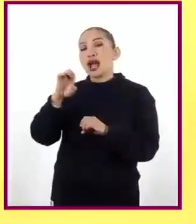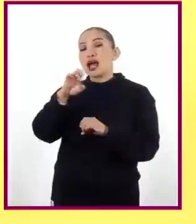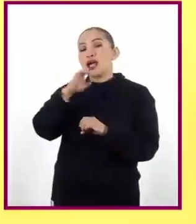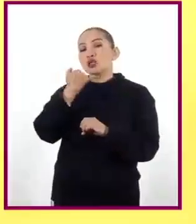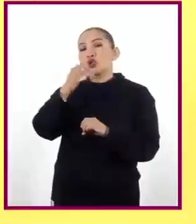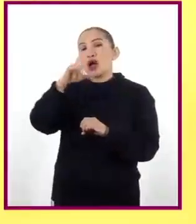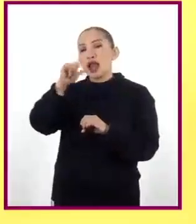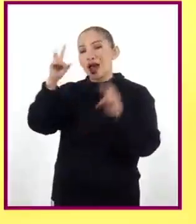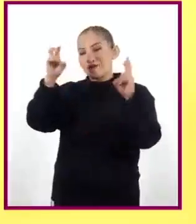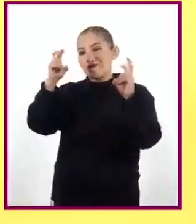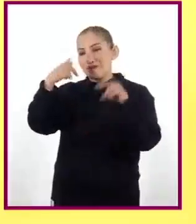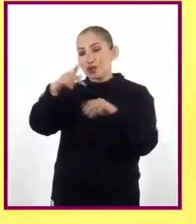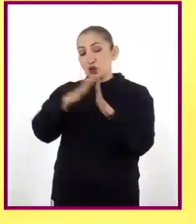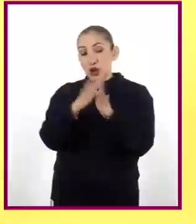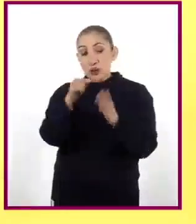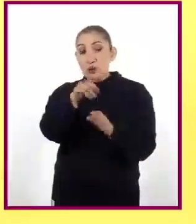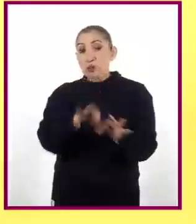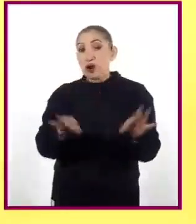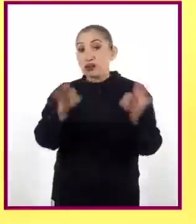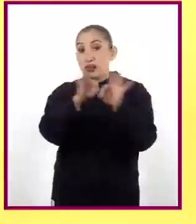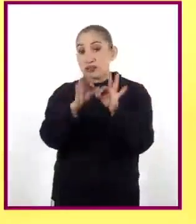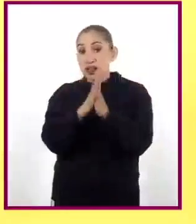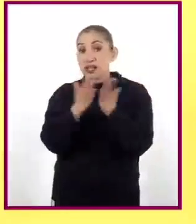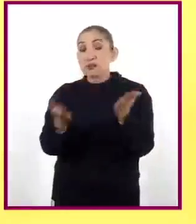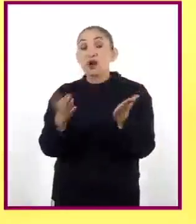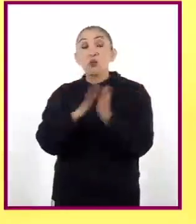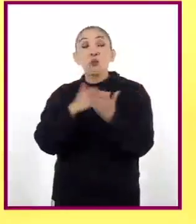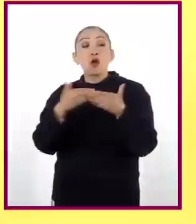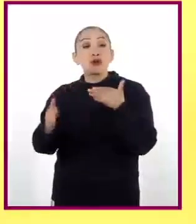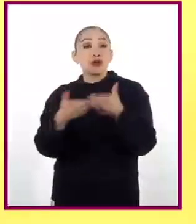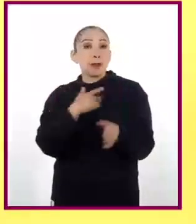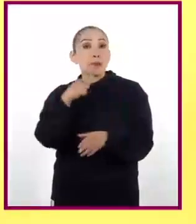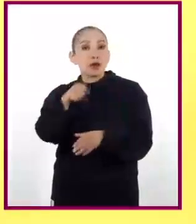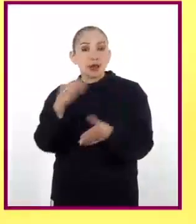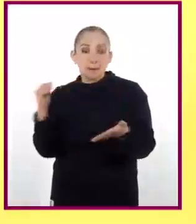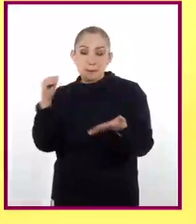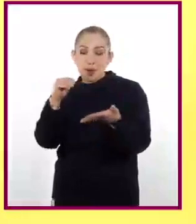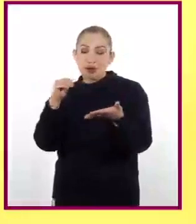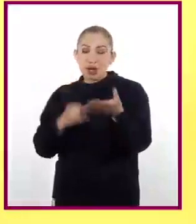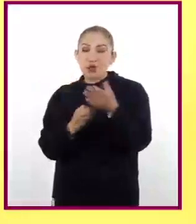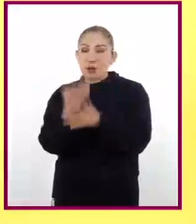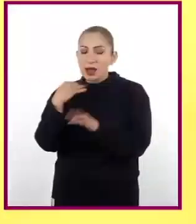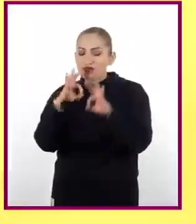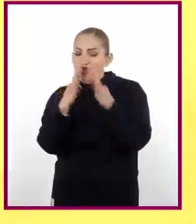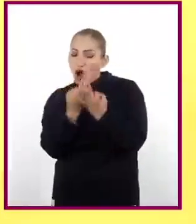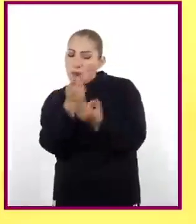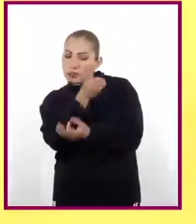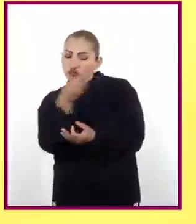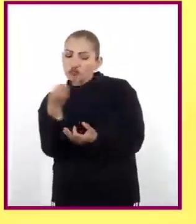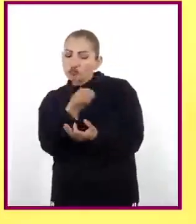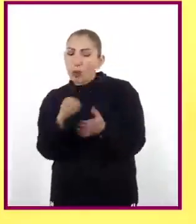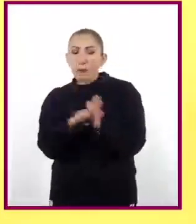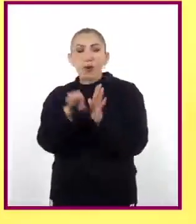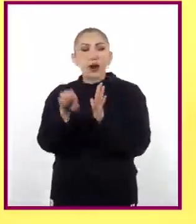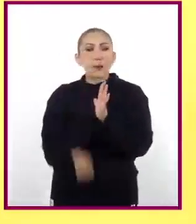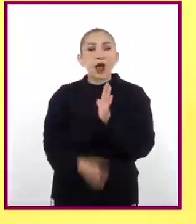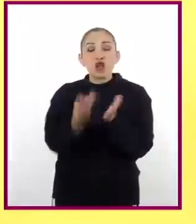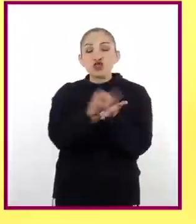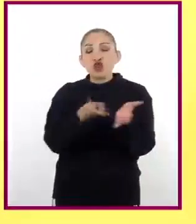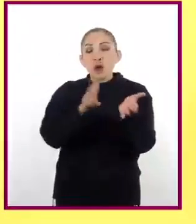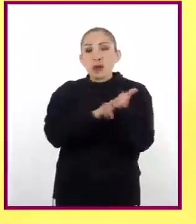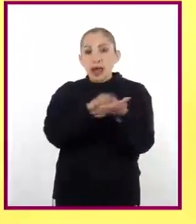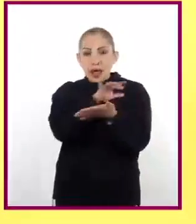obra considerada como un parteaguas de la novela moderna, ya que incorpora nuevas técnicas estructurales como la